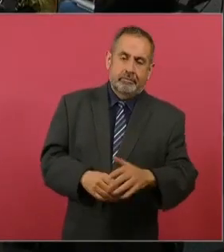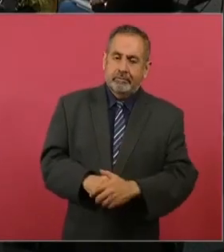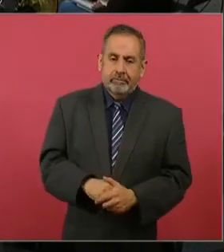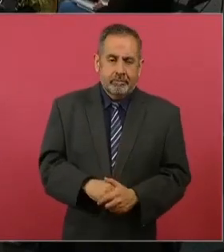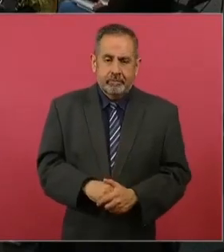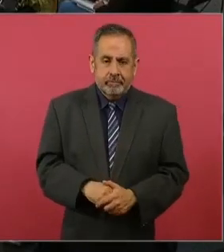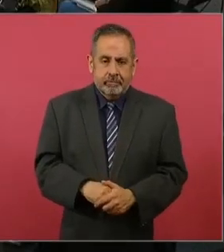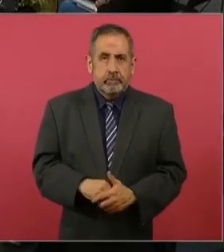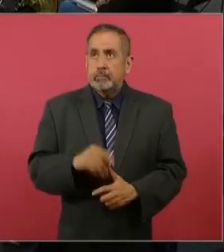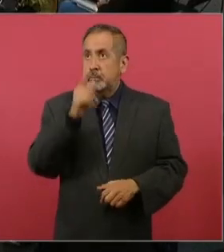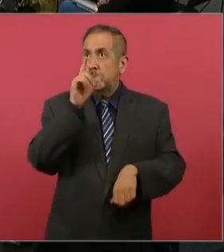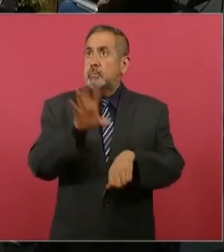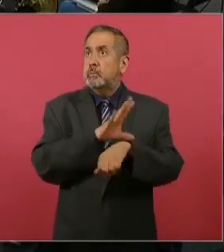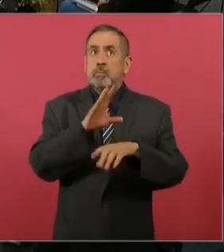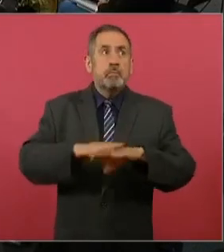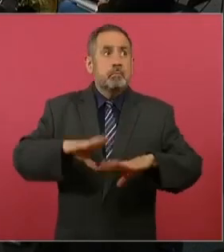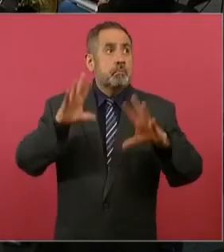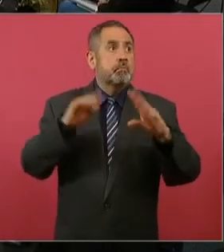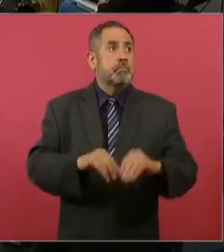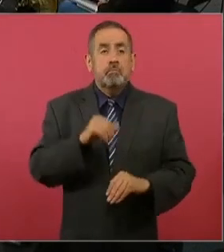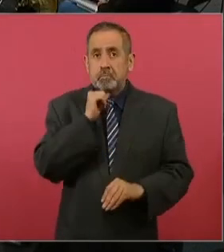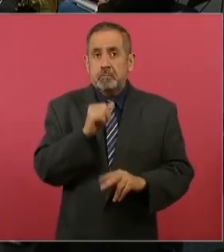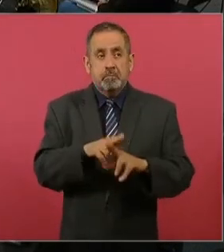No se va a ir la luz.